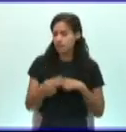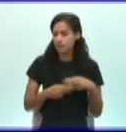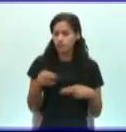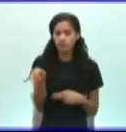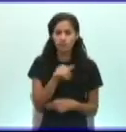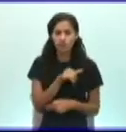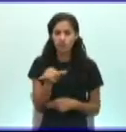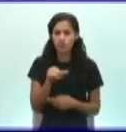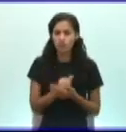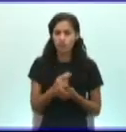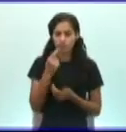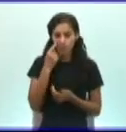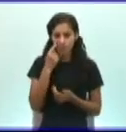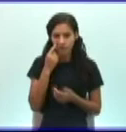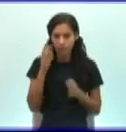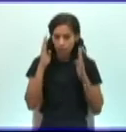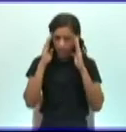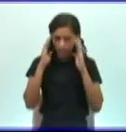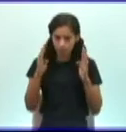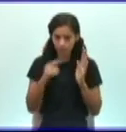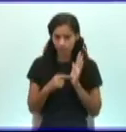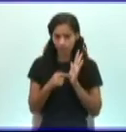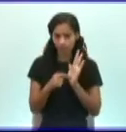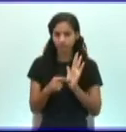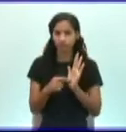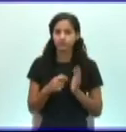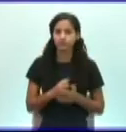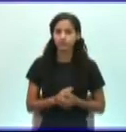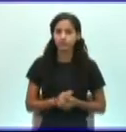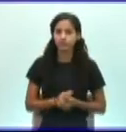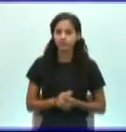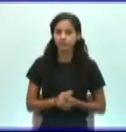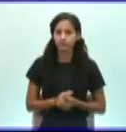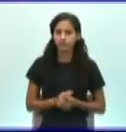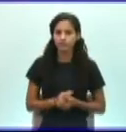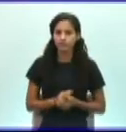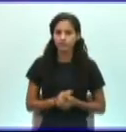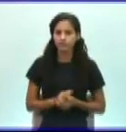mismo. Presten atención a la ilustración.